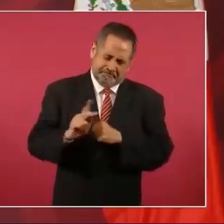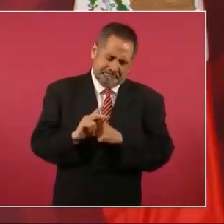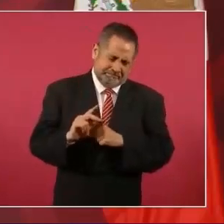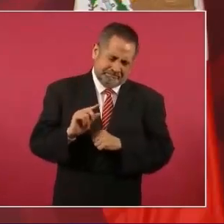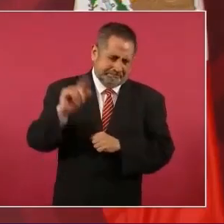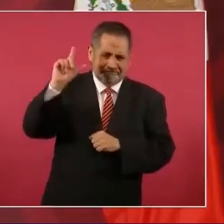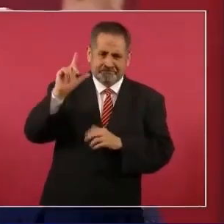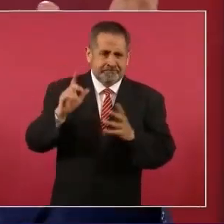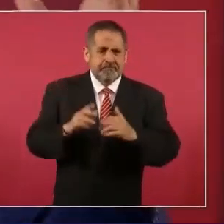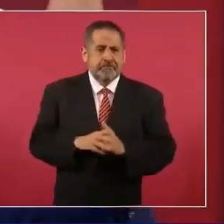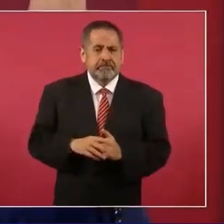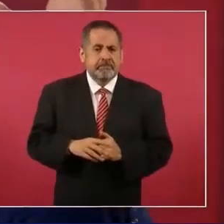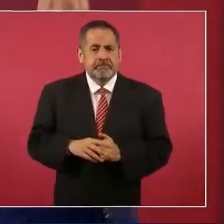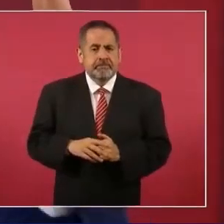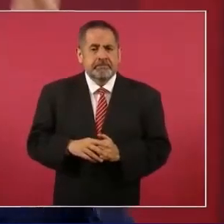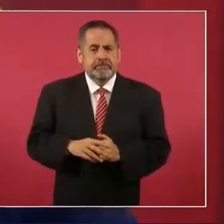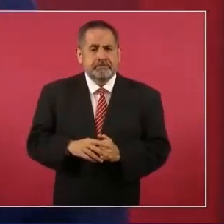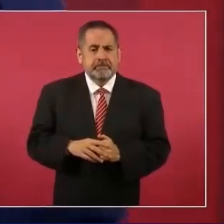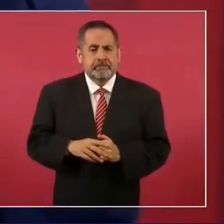solo los